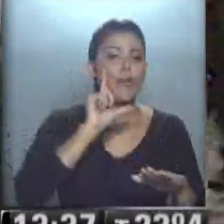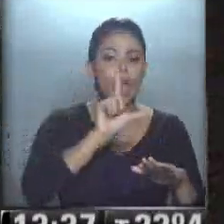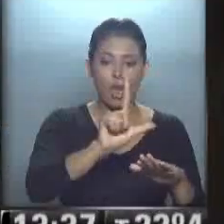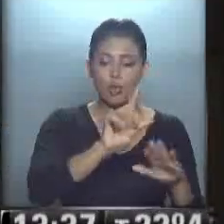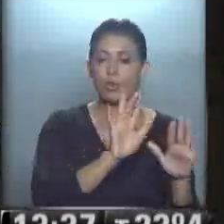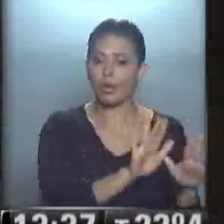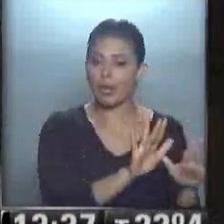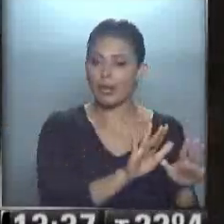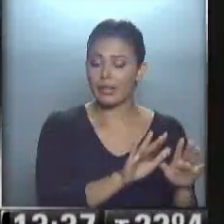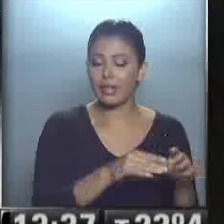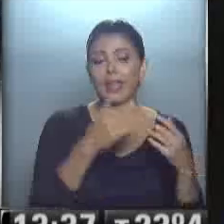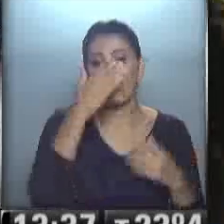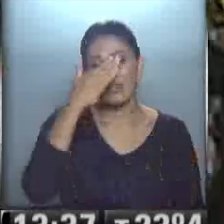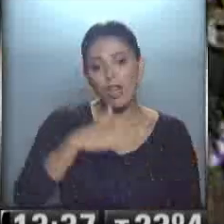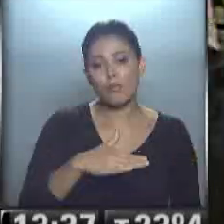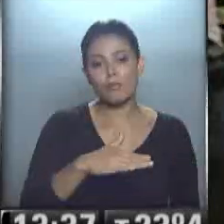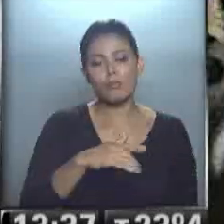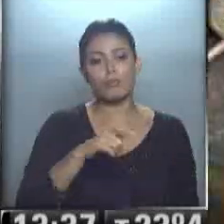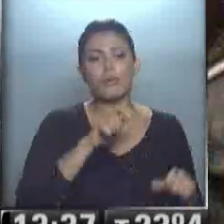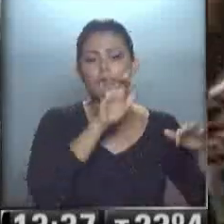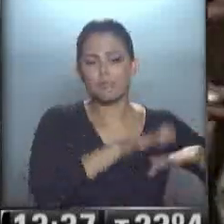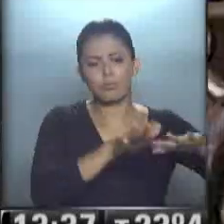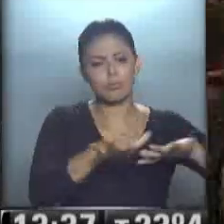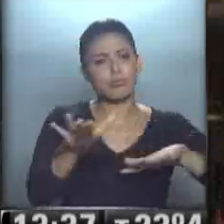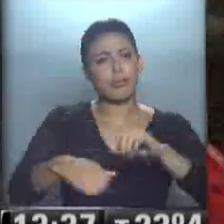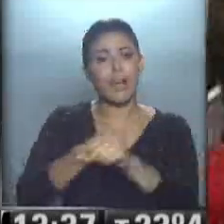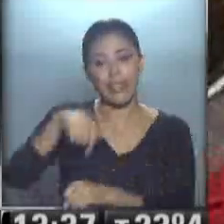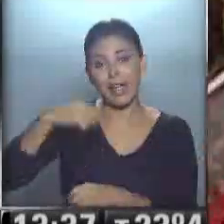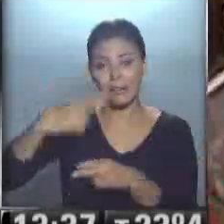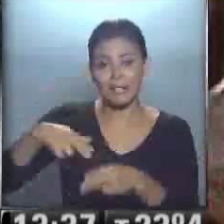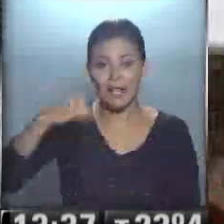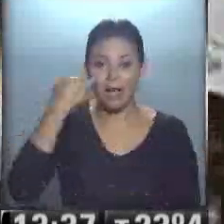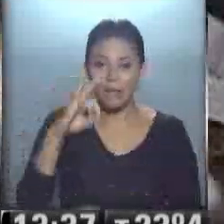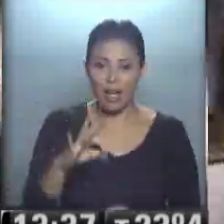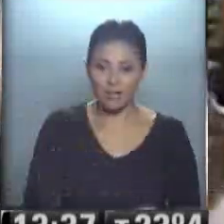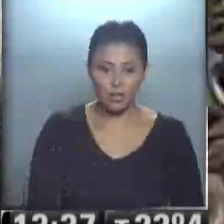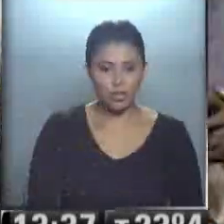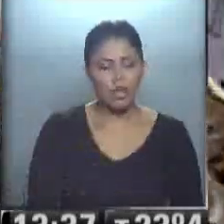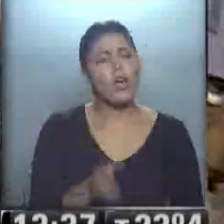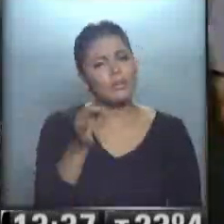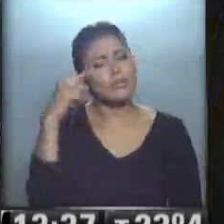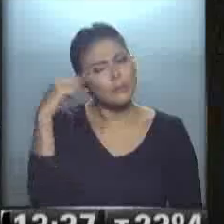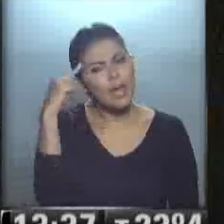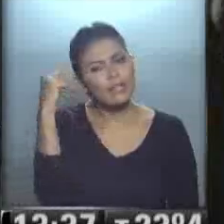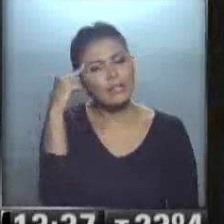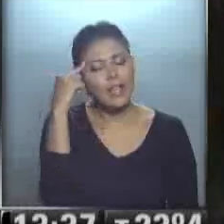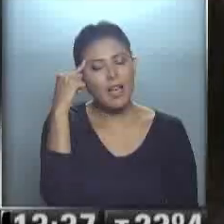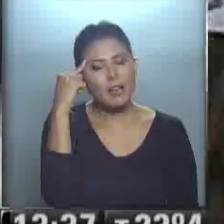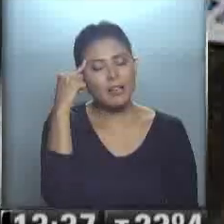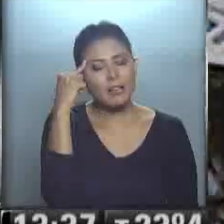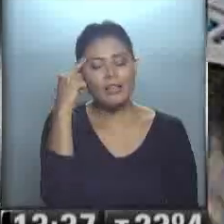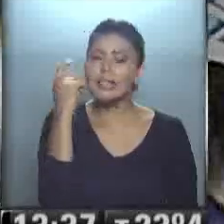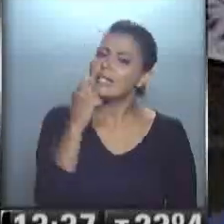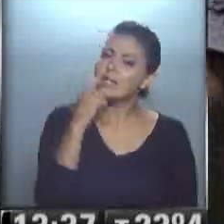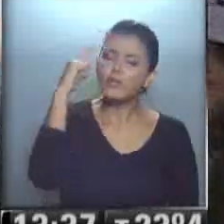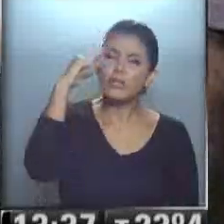de ingresar el grueso de la columna hacia aquí, hacia Plaza de Mayo. Pero ¿sabes? Estaba pensando, cuando